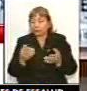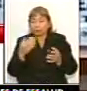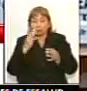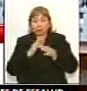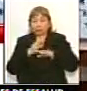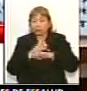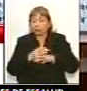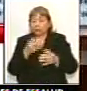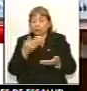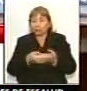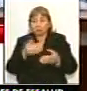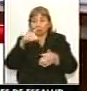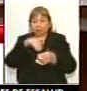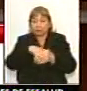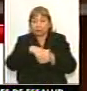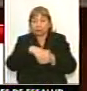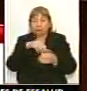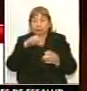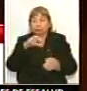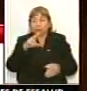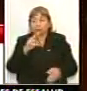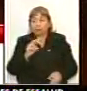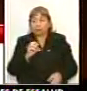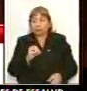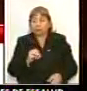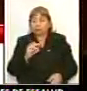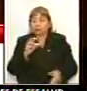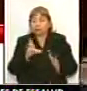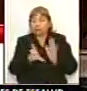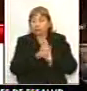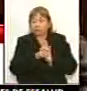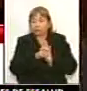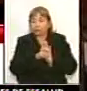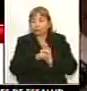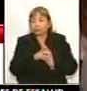intervenciones, se somete a votación el predictamen recaído en el proyecto de ley